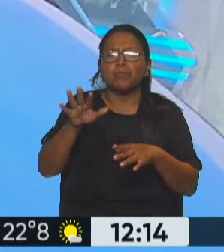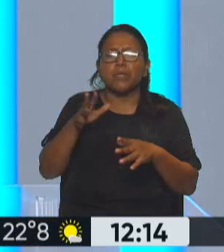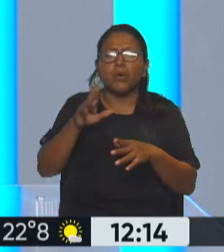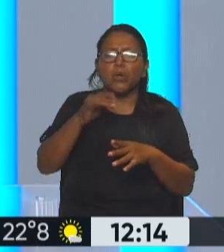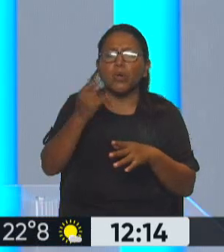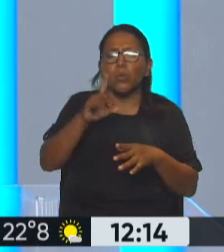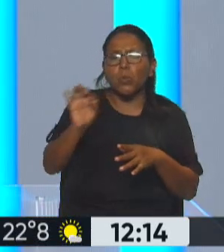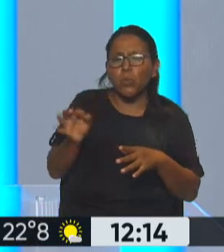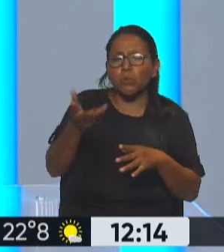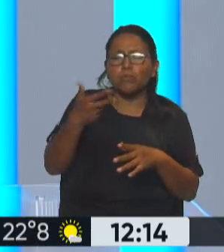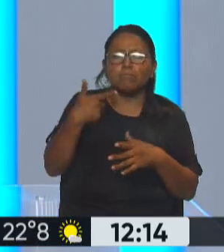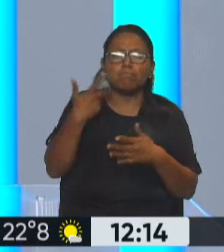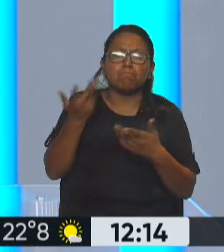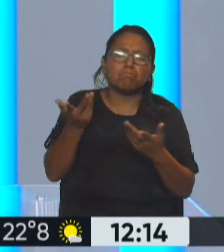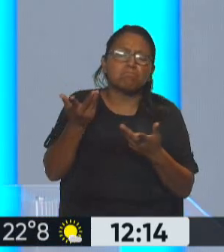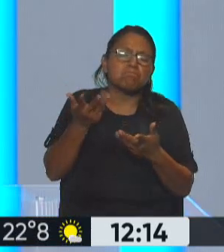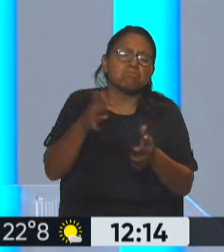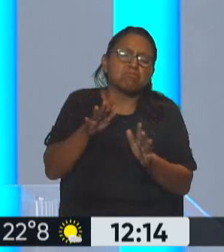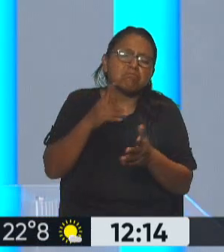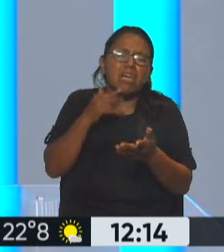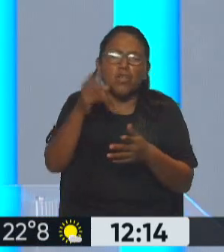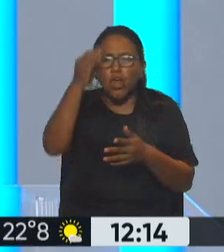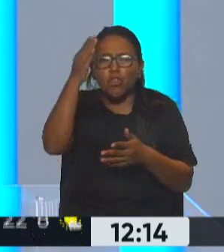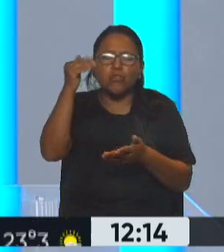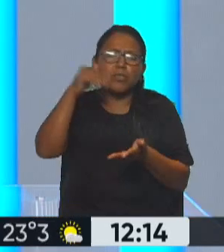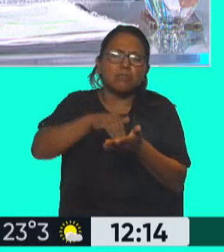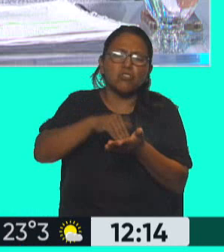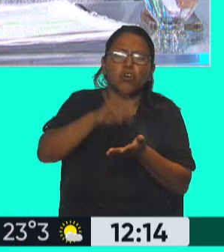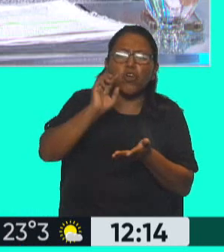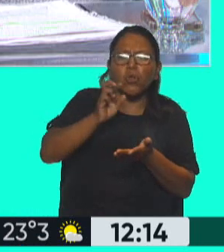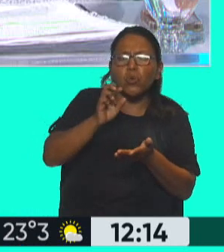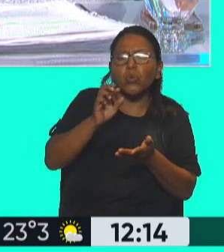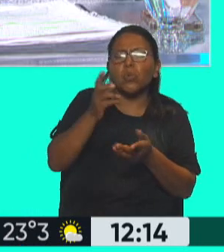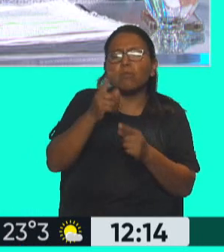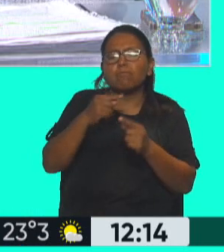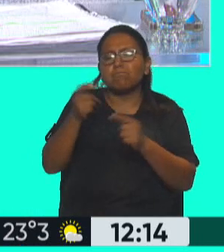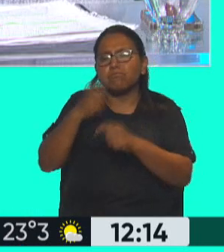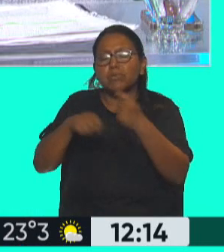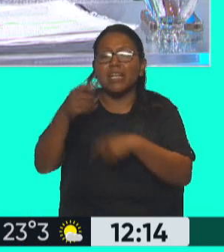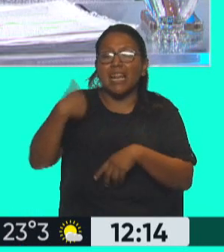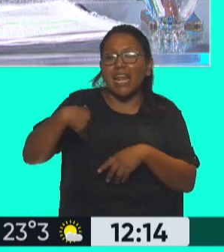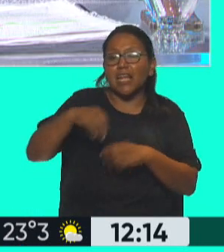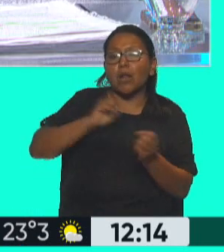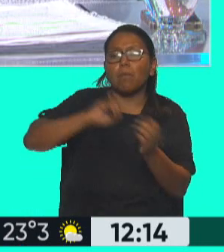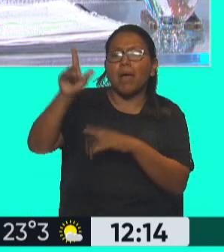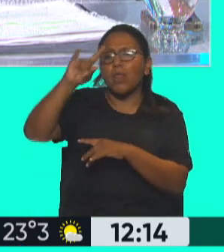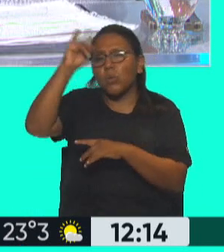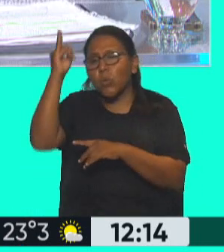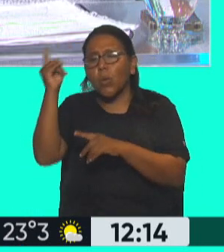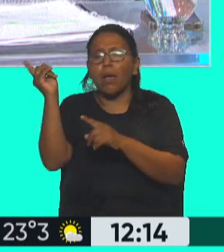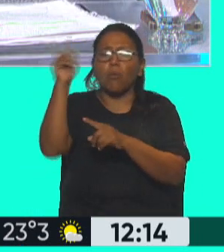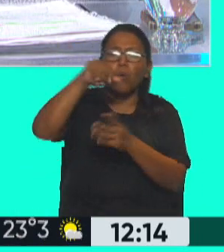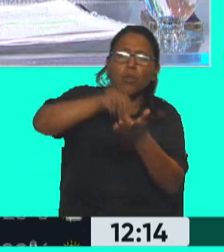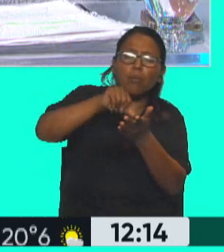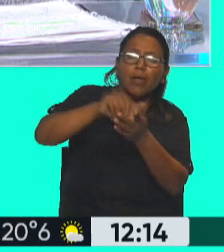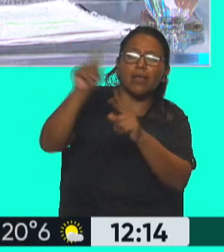rulo. Es una subfacturación de 12 millones de dólares, es un rulo ganadero, en donde de la Argentina lo mandan a Uruguay o a otro país